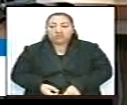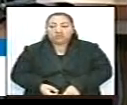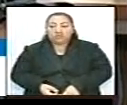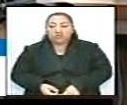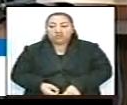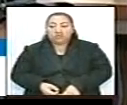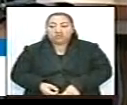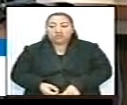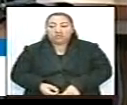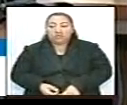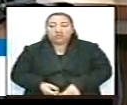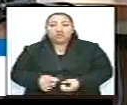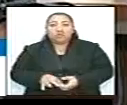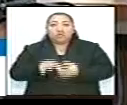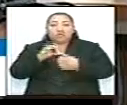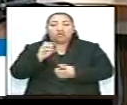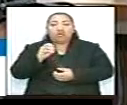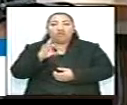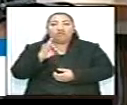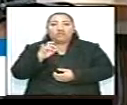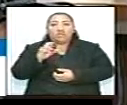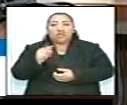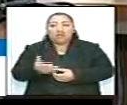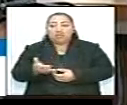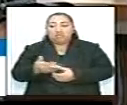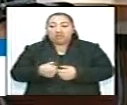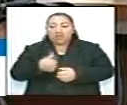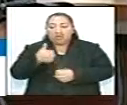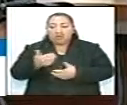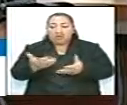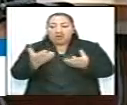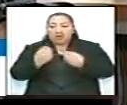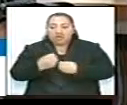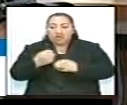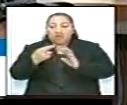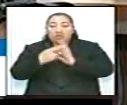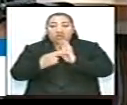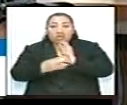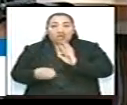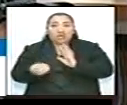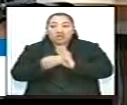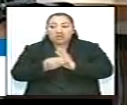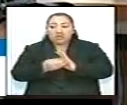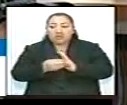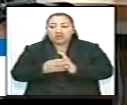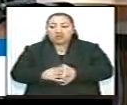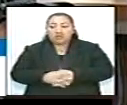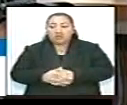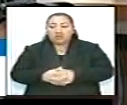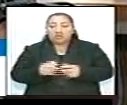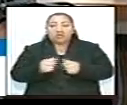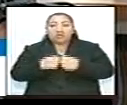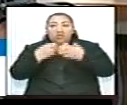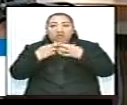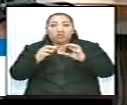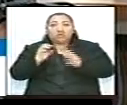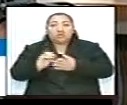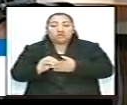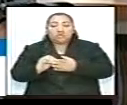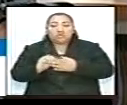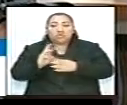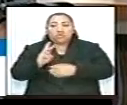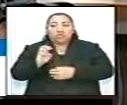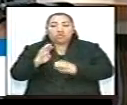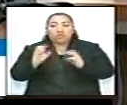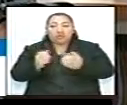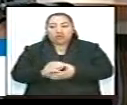especializado de la oficialía mayor, la recibe, lo registra y dispone la publicación en el portal